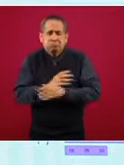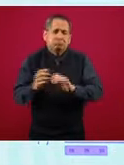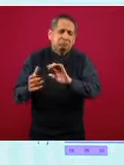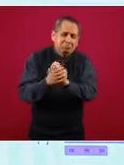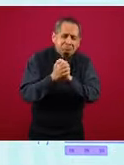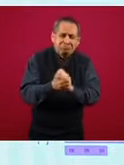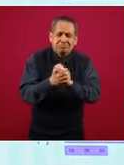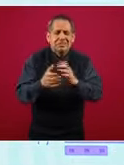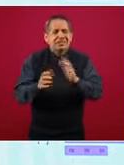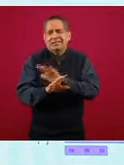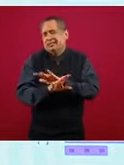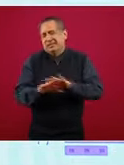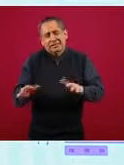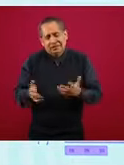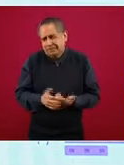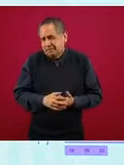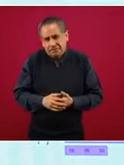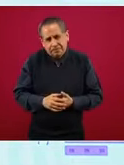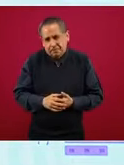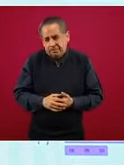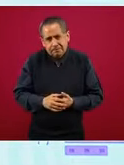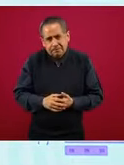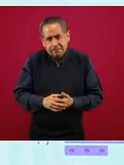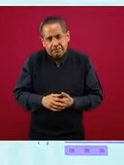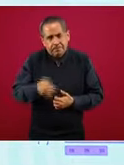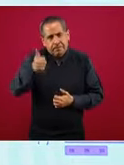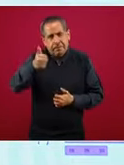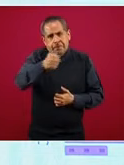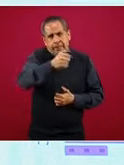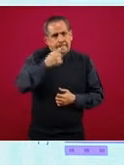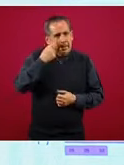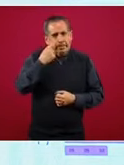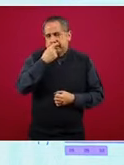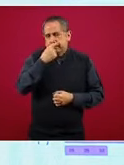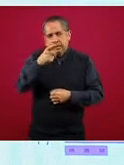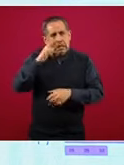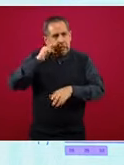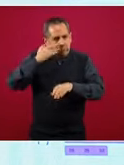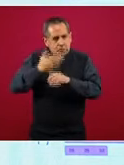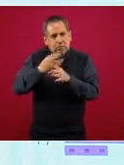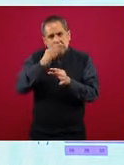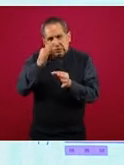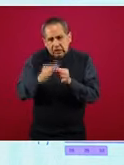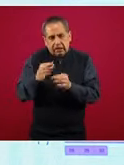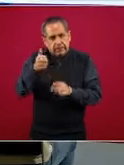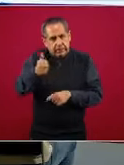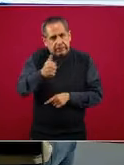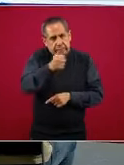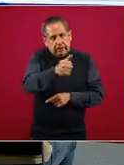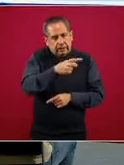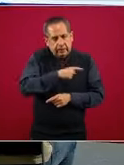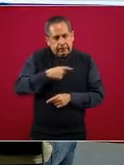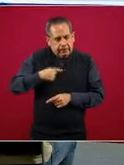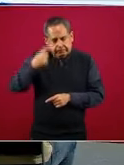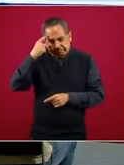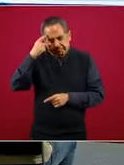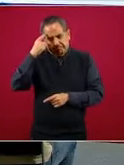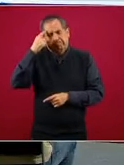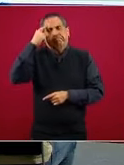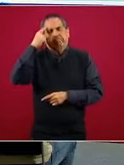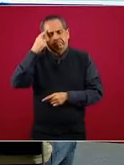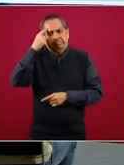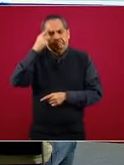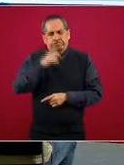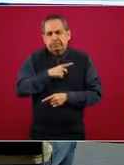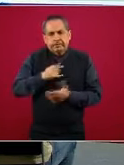mano. Eso es, al final del día, una decisión que todos y cada uno de los ciudadanos y